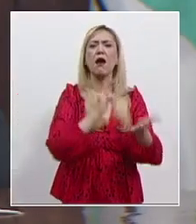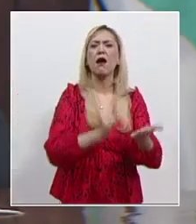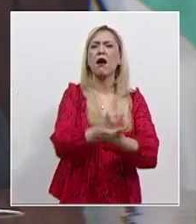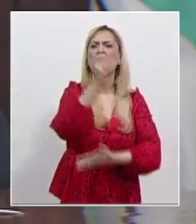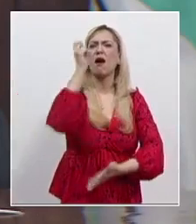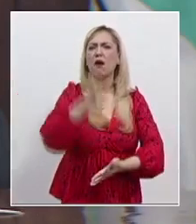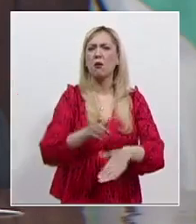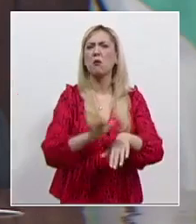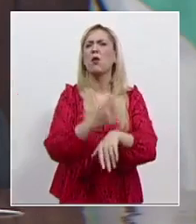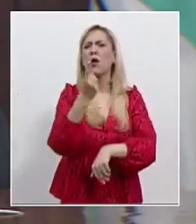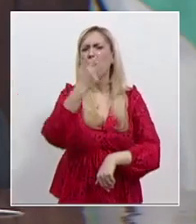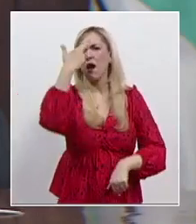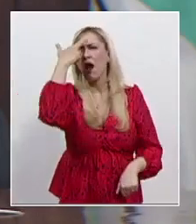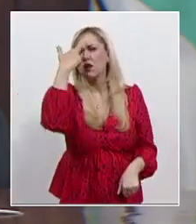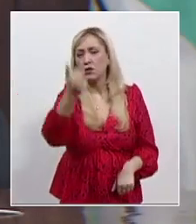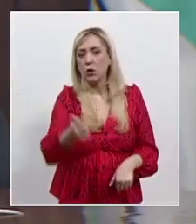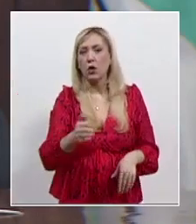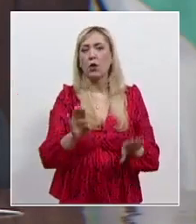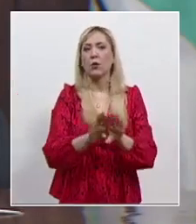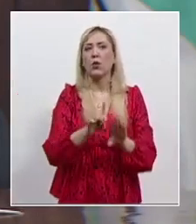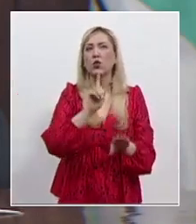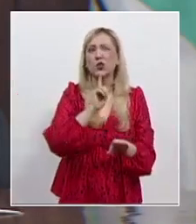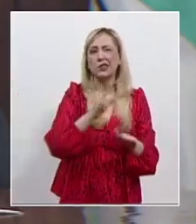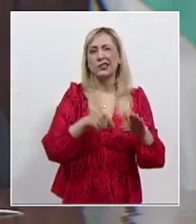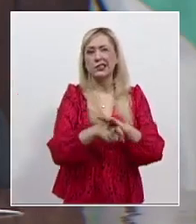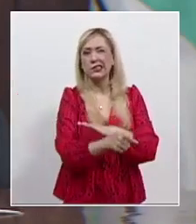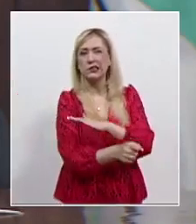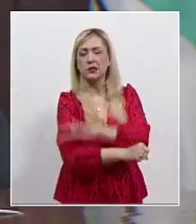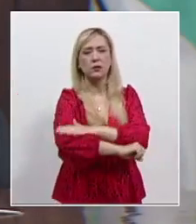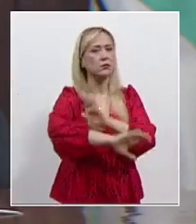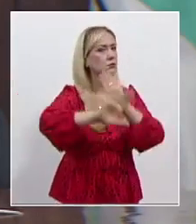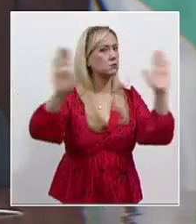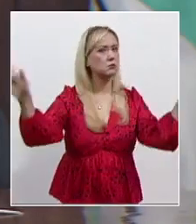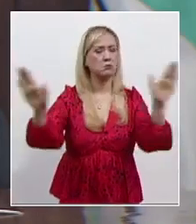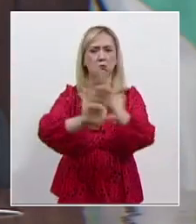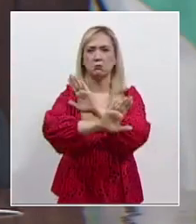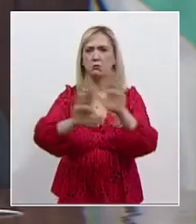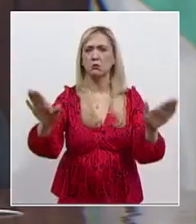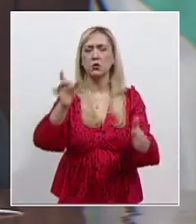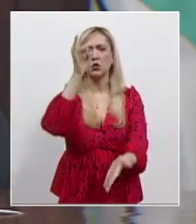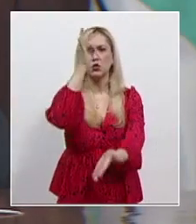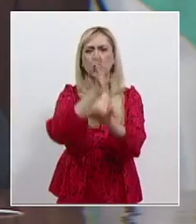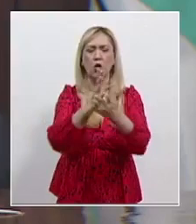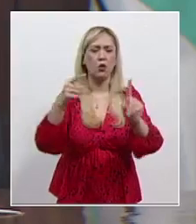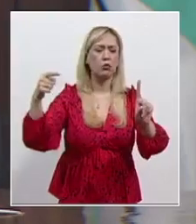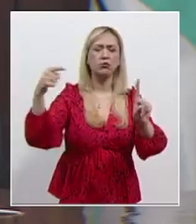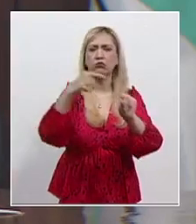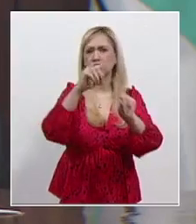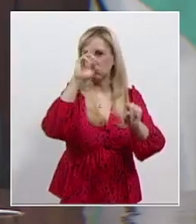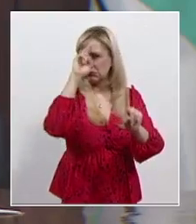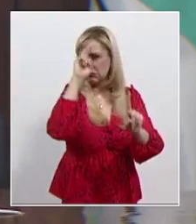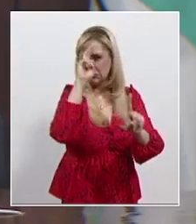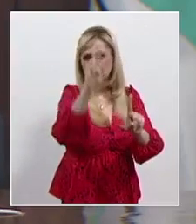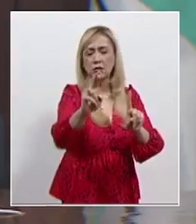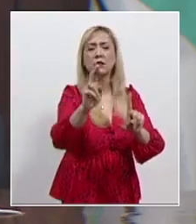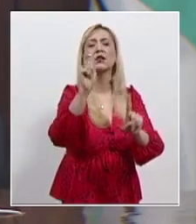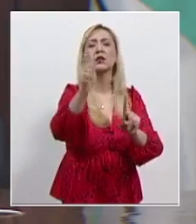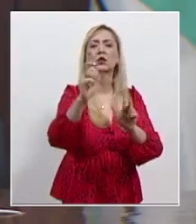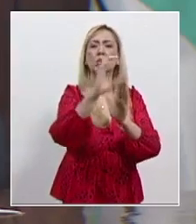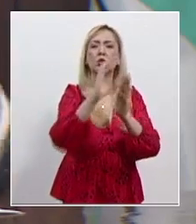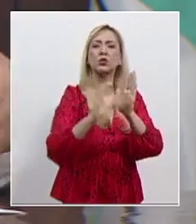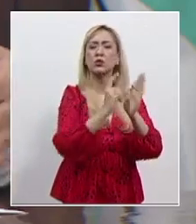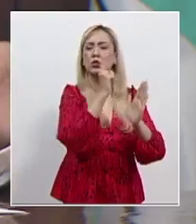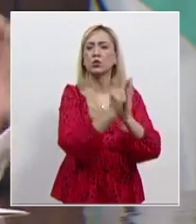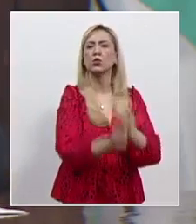llenas o viciadas por algún elemento de corrupción, sino que solo están sustentadas en el respeto irrestricto de la